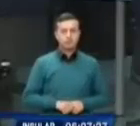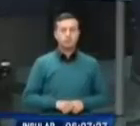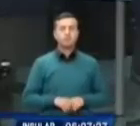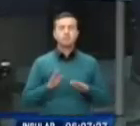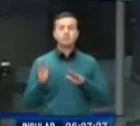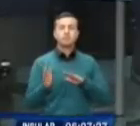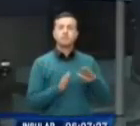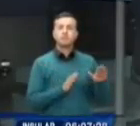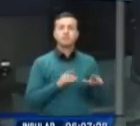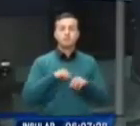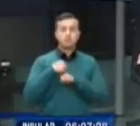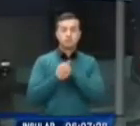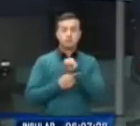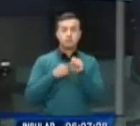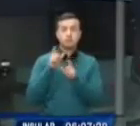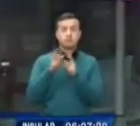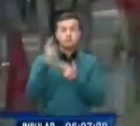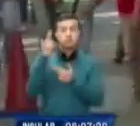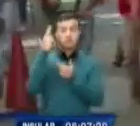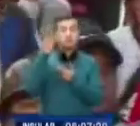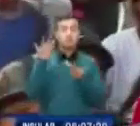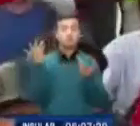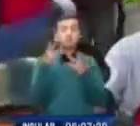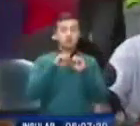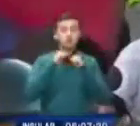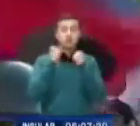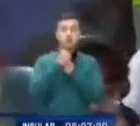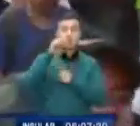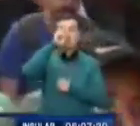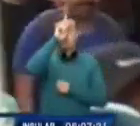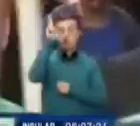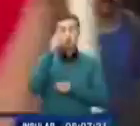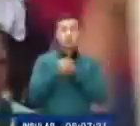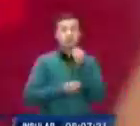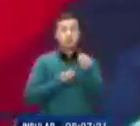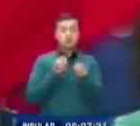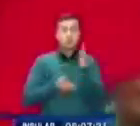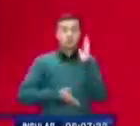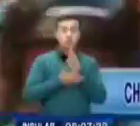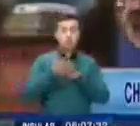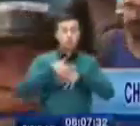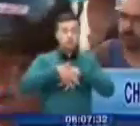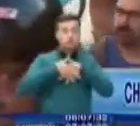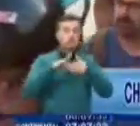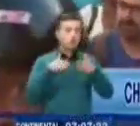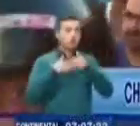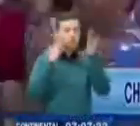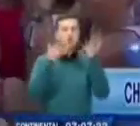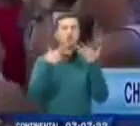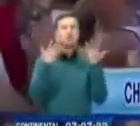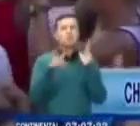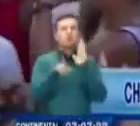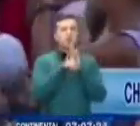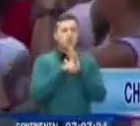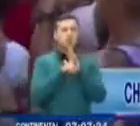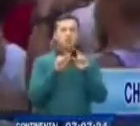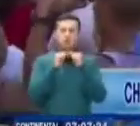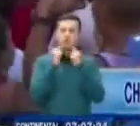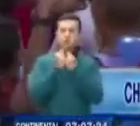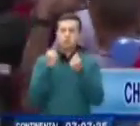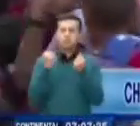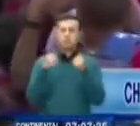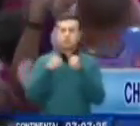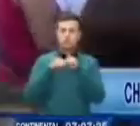Y en otro punto del planeta, seguidores y militantes del Partido Socialista en Venezuela salieron a las calles a rechazar la derogación de leyes a favor de los grupos